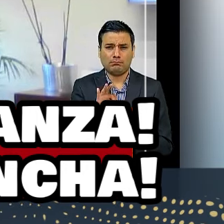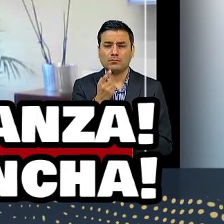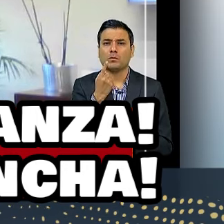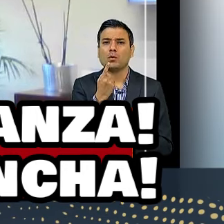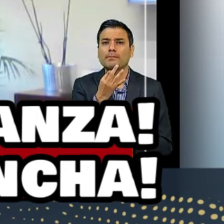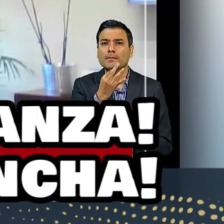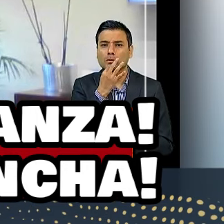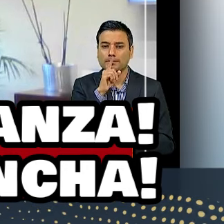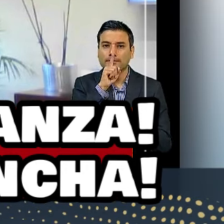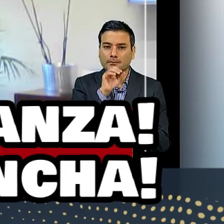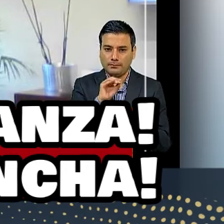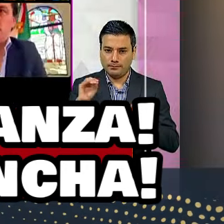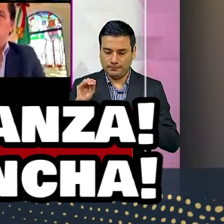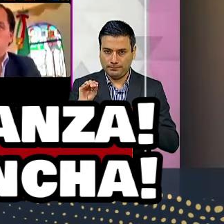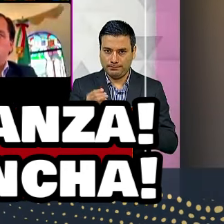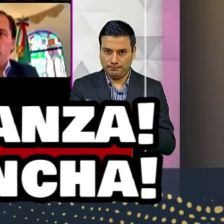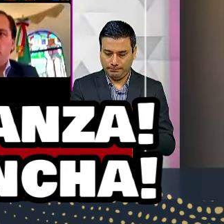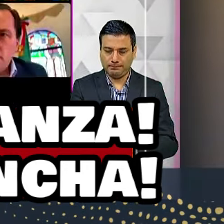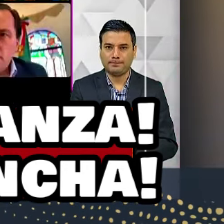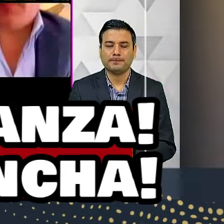momento iniciamos la